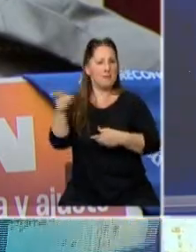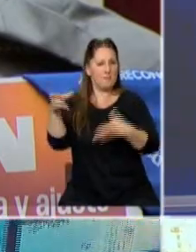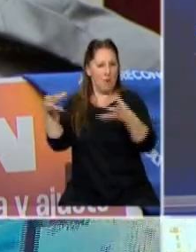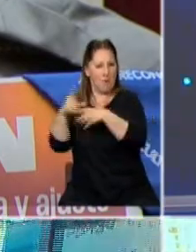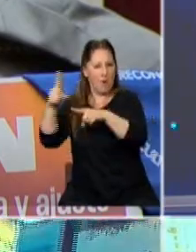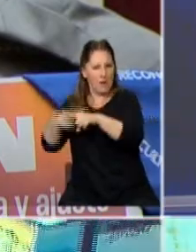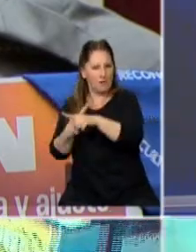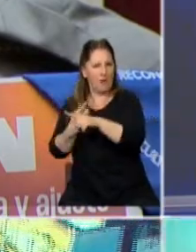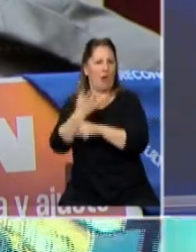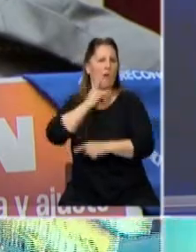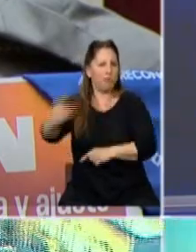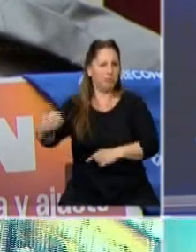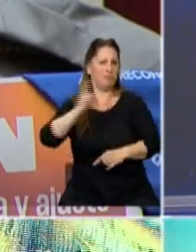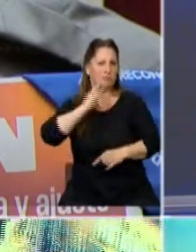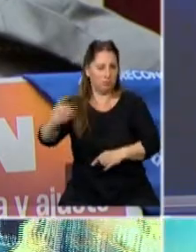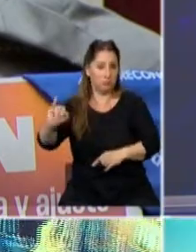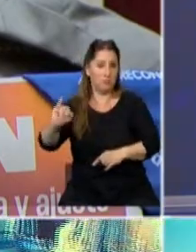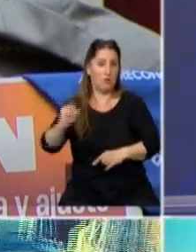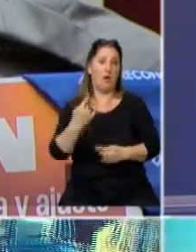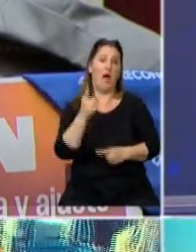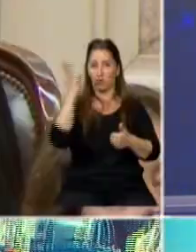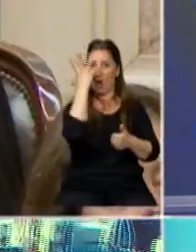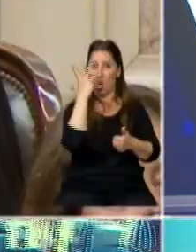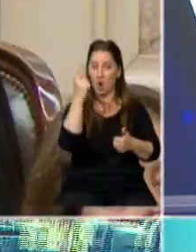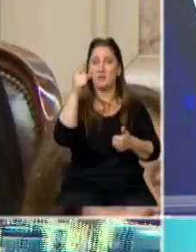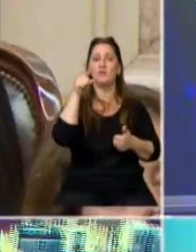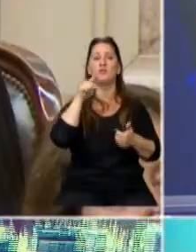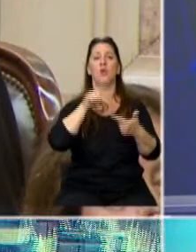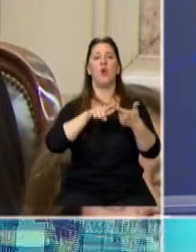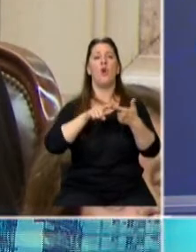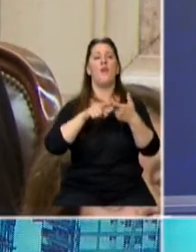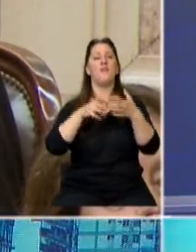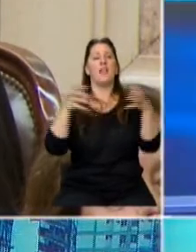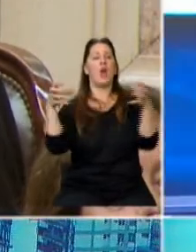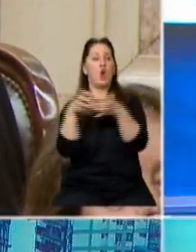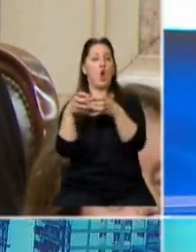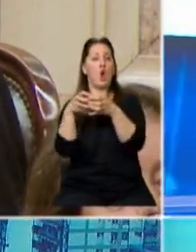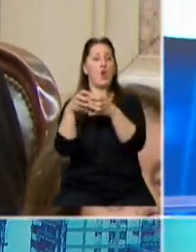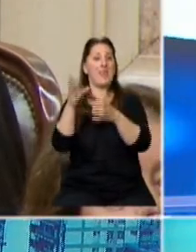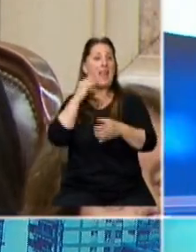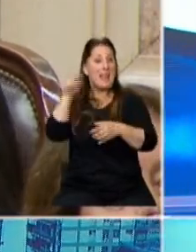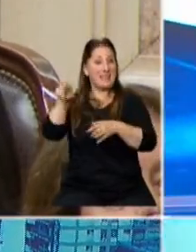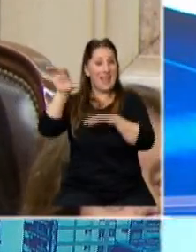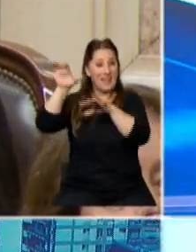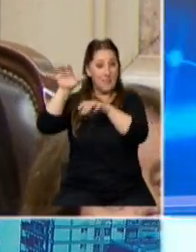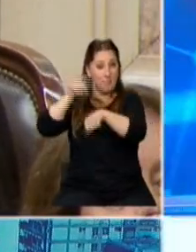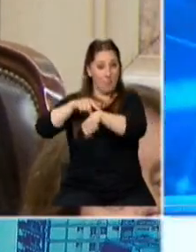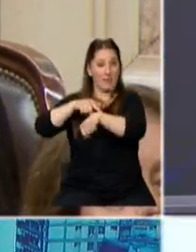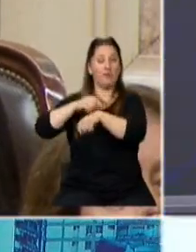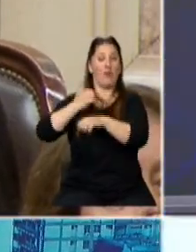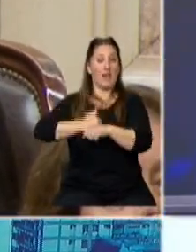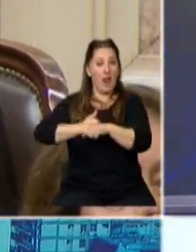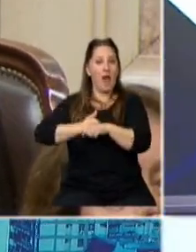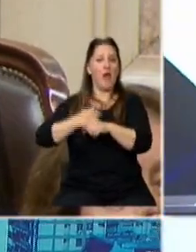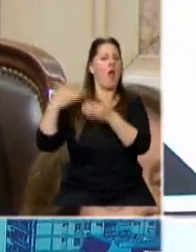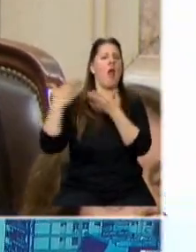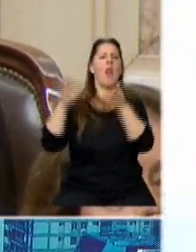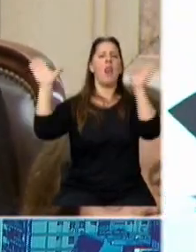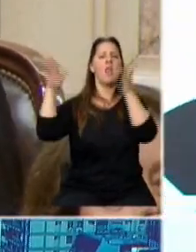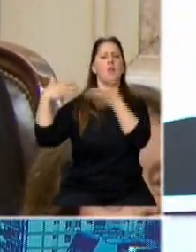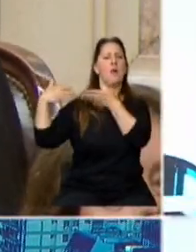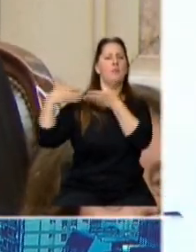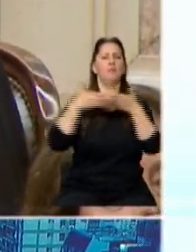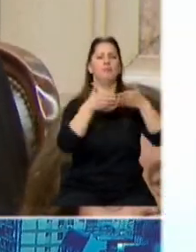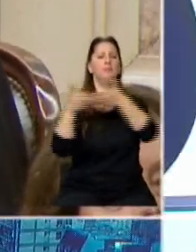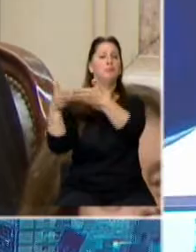movible, que uno pueda llevarlo de un médico al otro, sobre todo en las dimensiones que tiene este país. Y el otro proyecto, que es el que va a